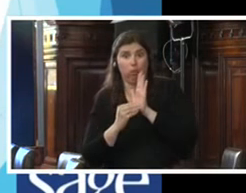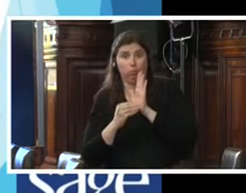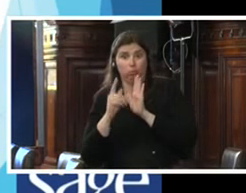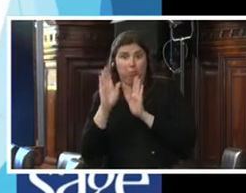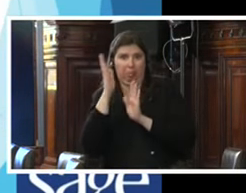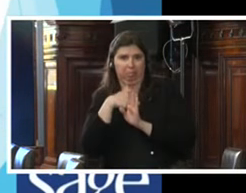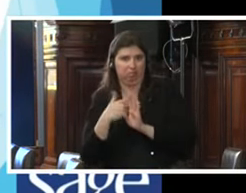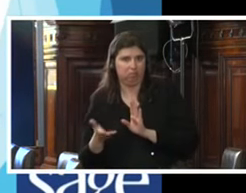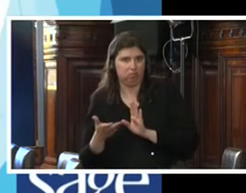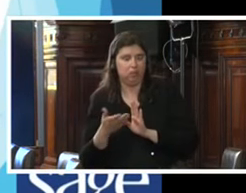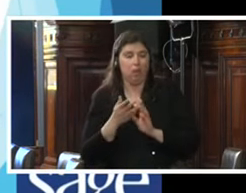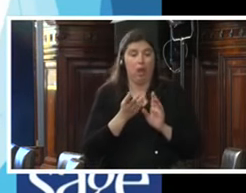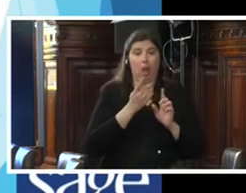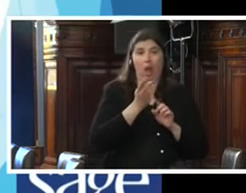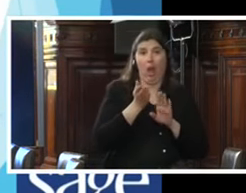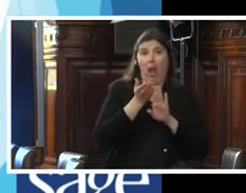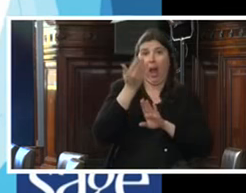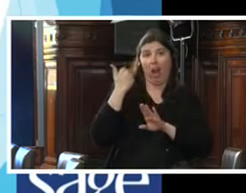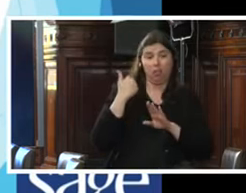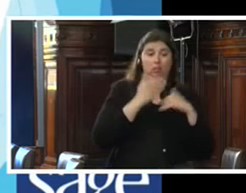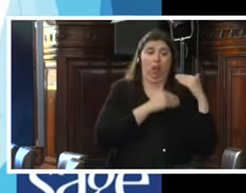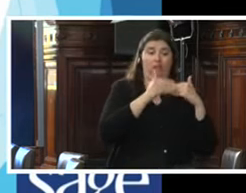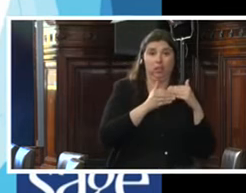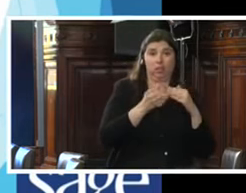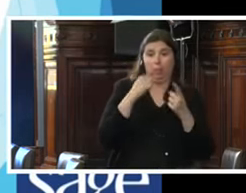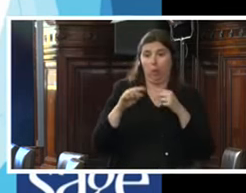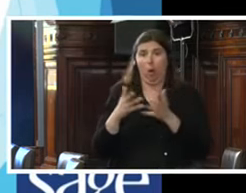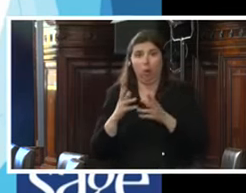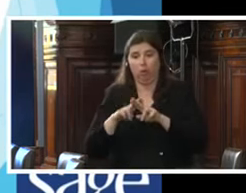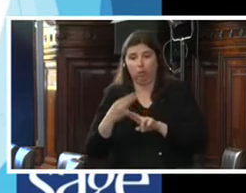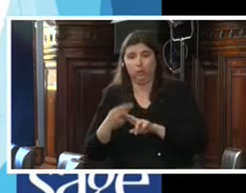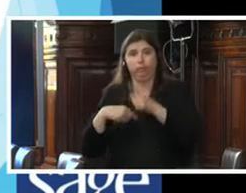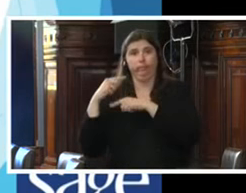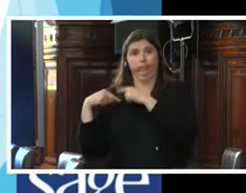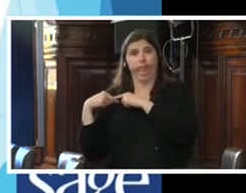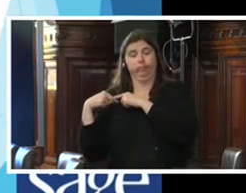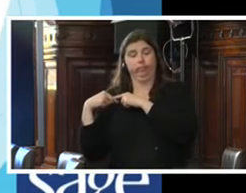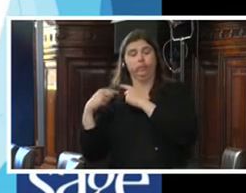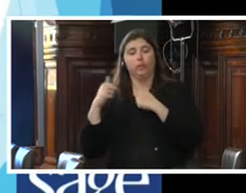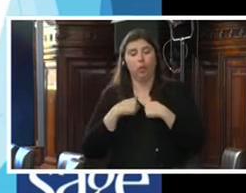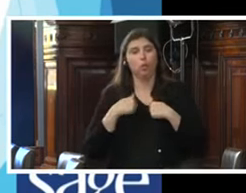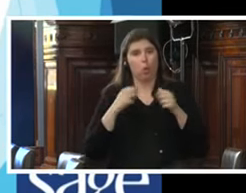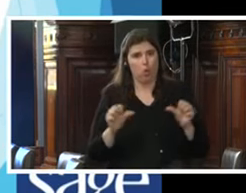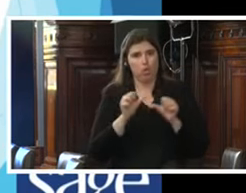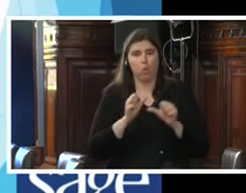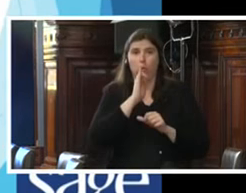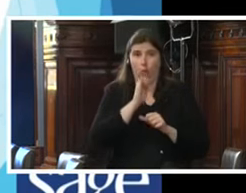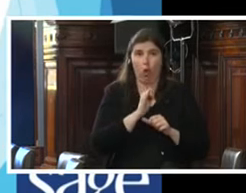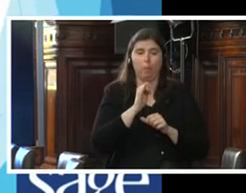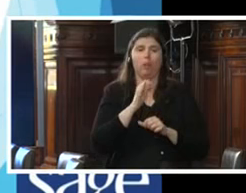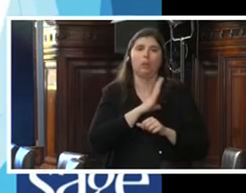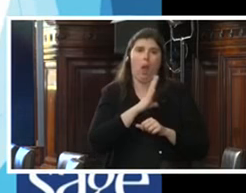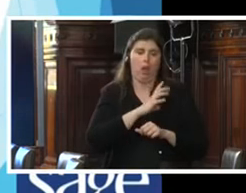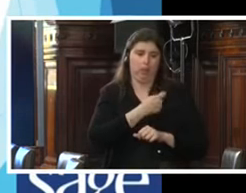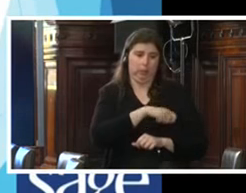voy a los ángeles para evacuar del suelo en la curva de the waters en españa surgen en west ham en